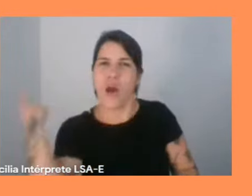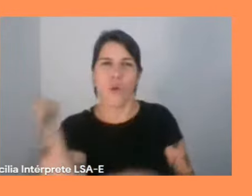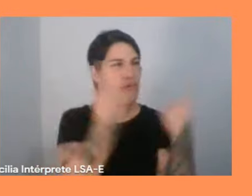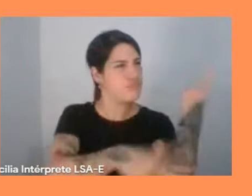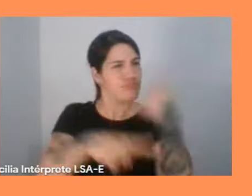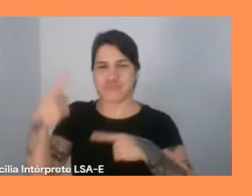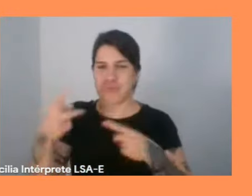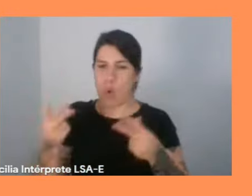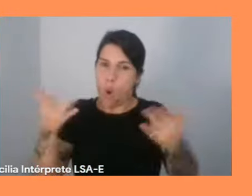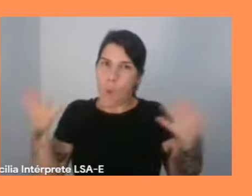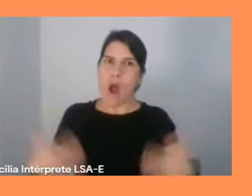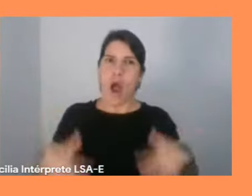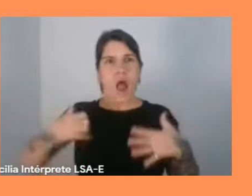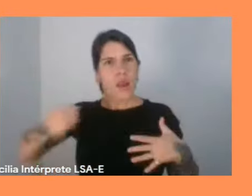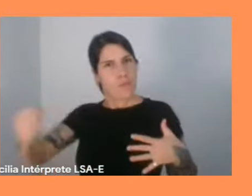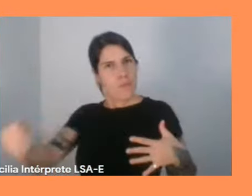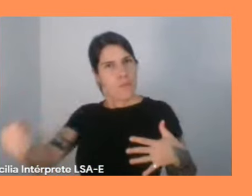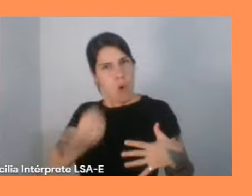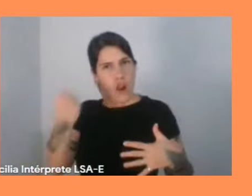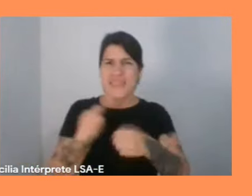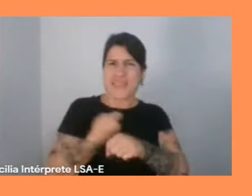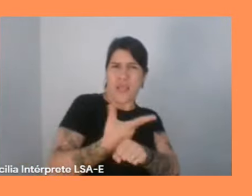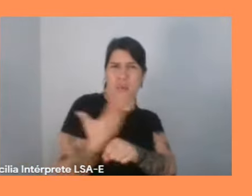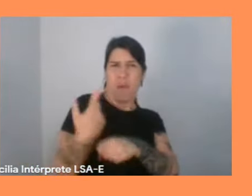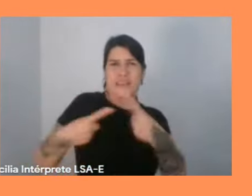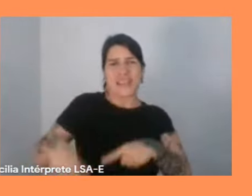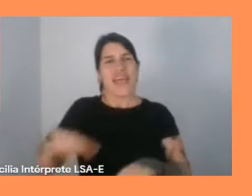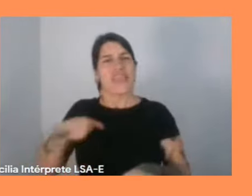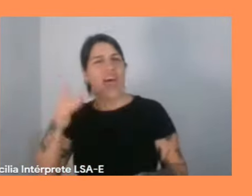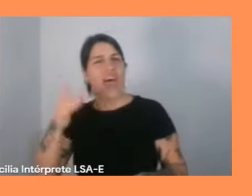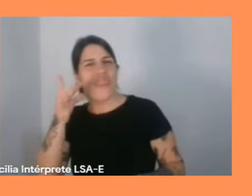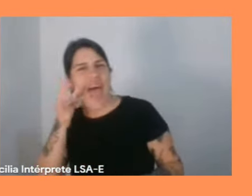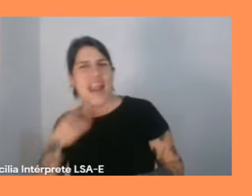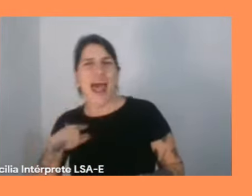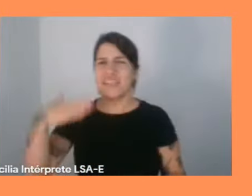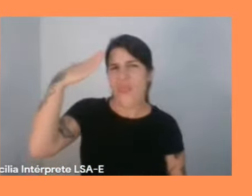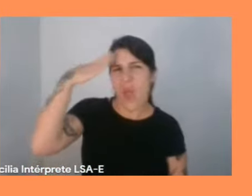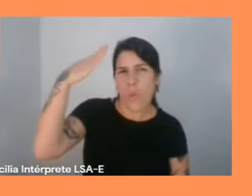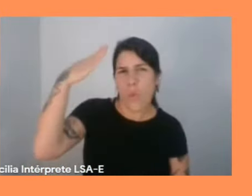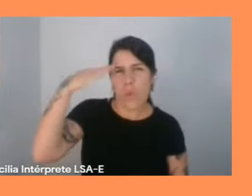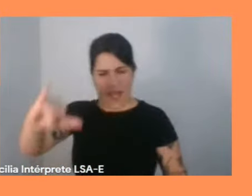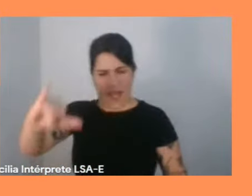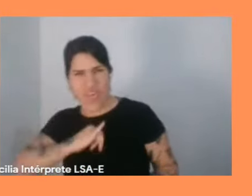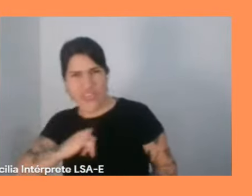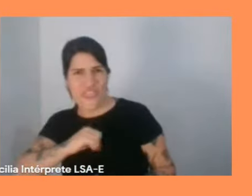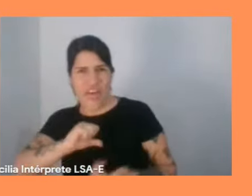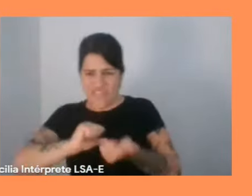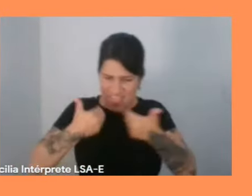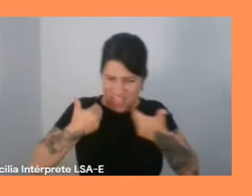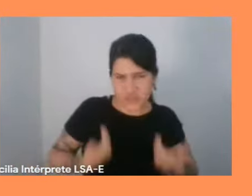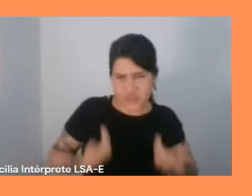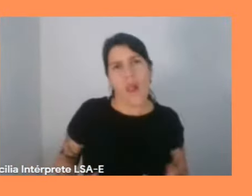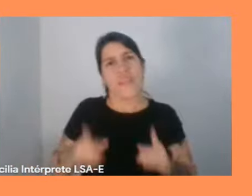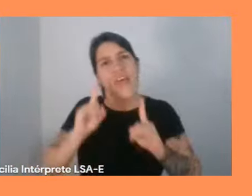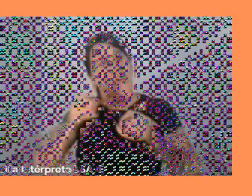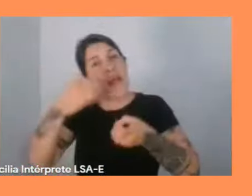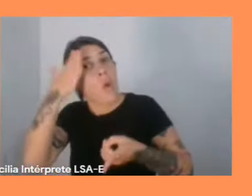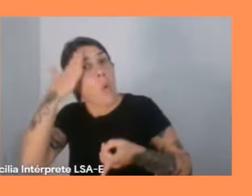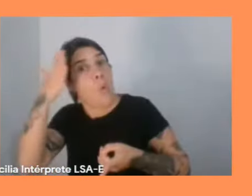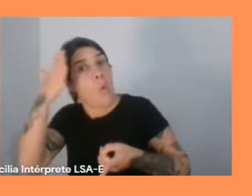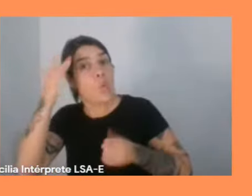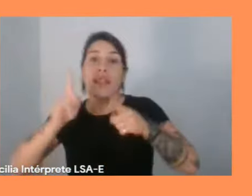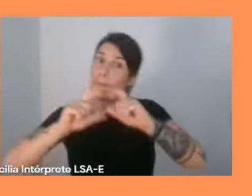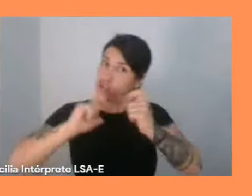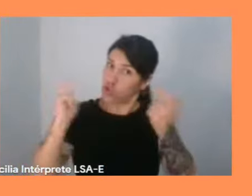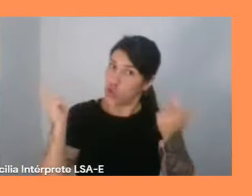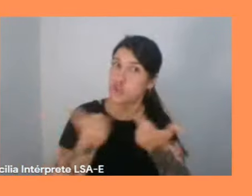funcional, identitaria, sexual, cultural, social. La ESI promueve la participación de todas